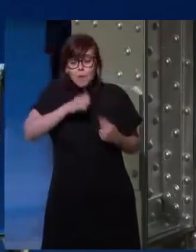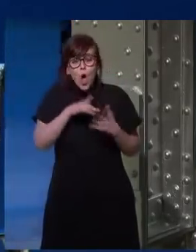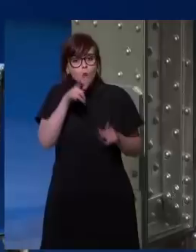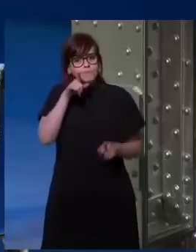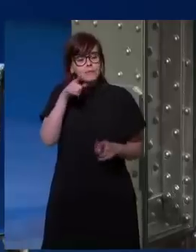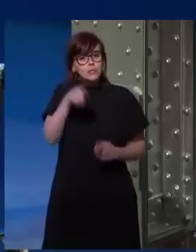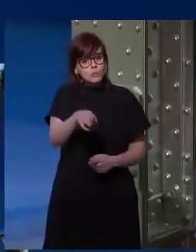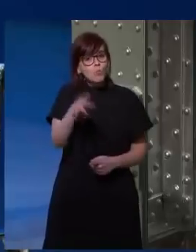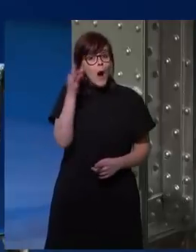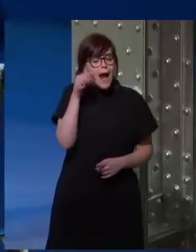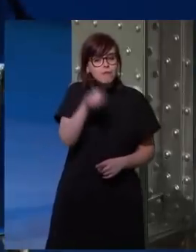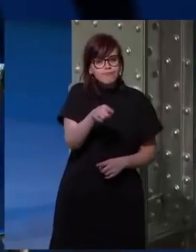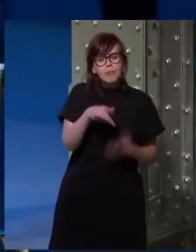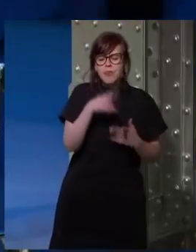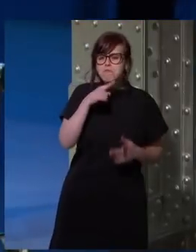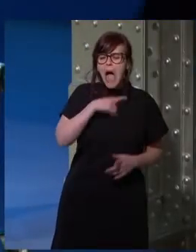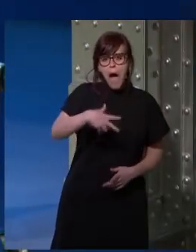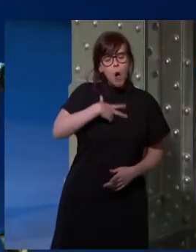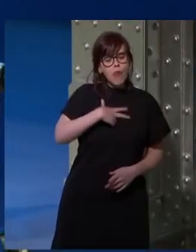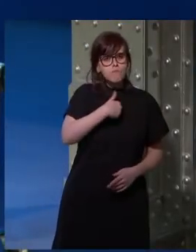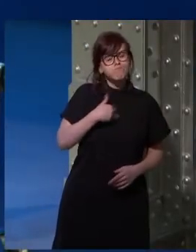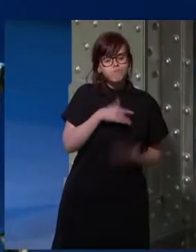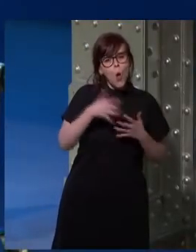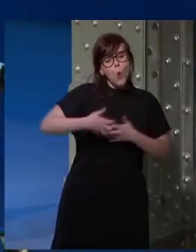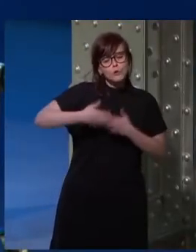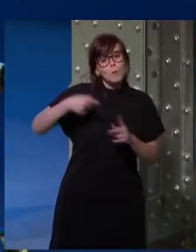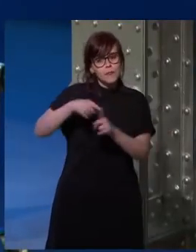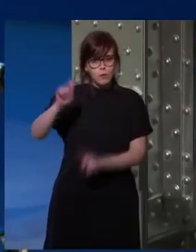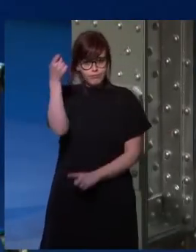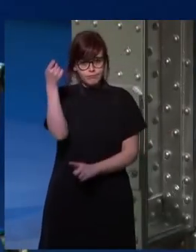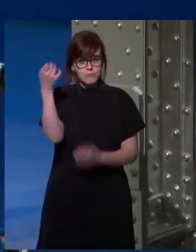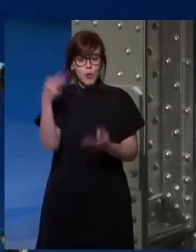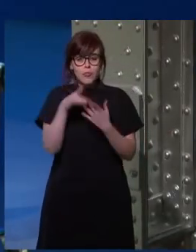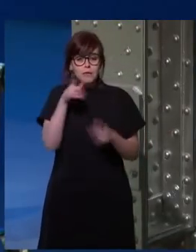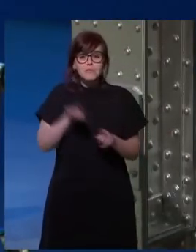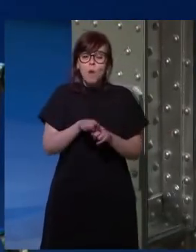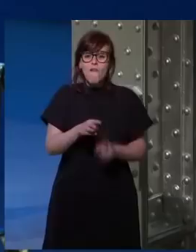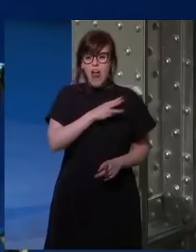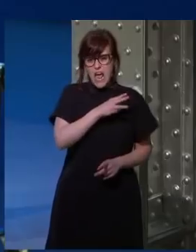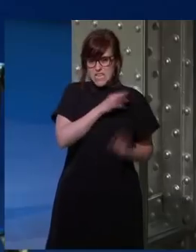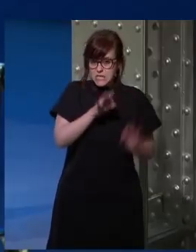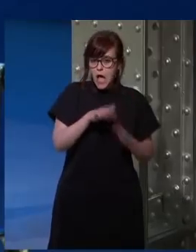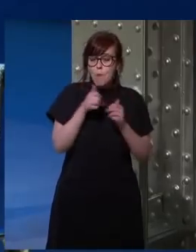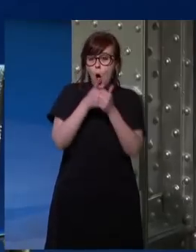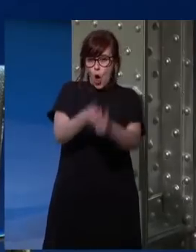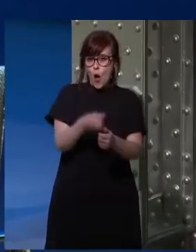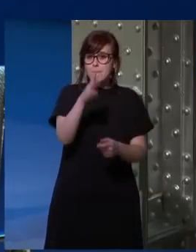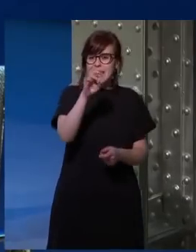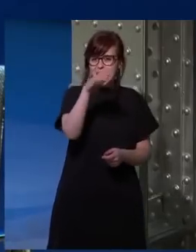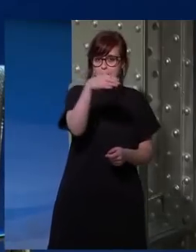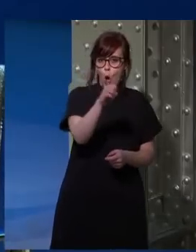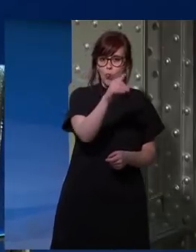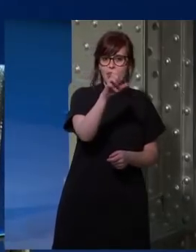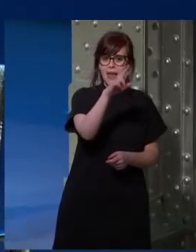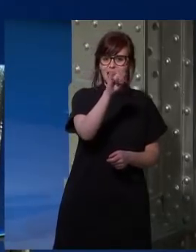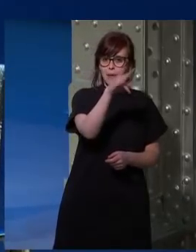abogada que era, se dedicaría a esta causa. Y como te digo, ella no era franquista, era falangista, era seguidora de Primo de Rivera,